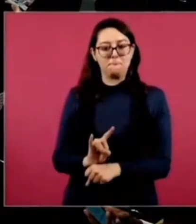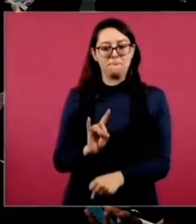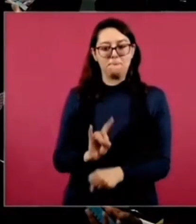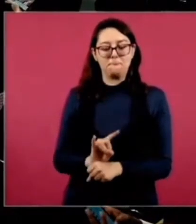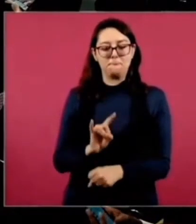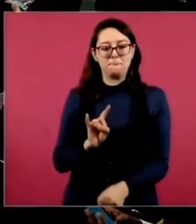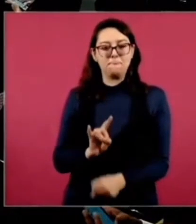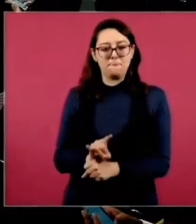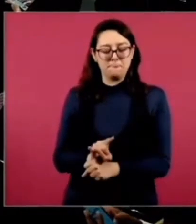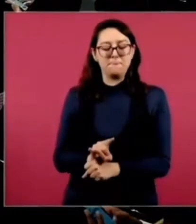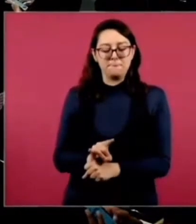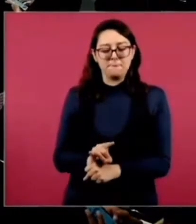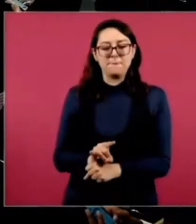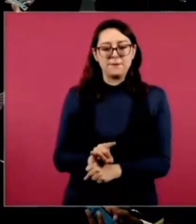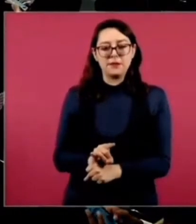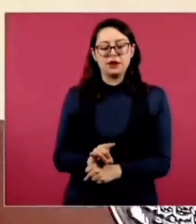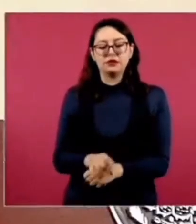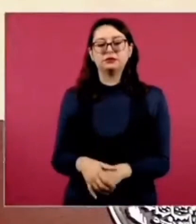dominaba.